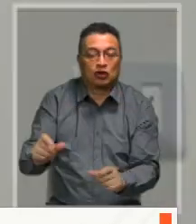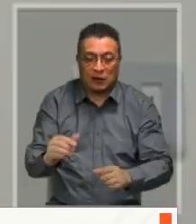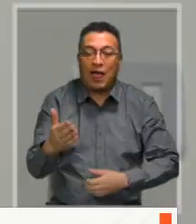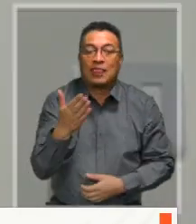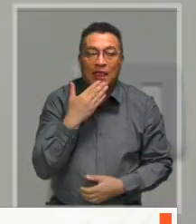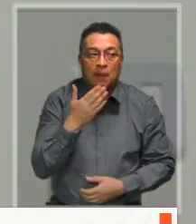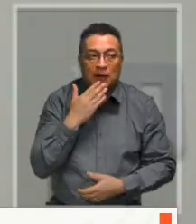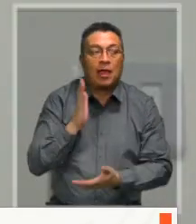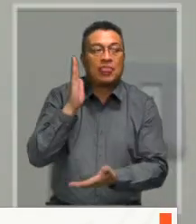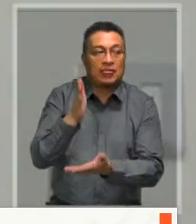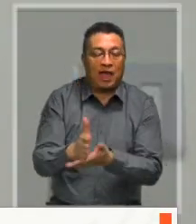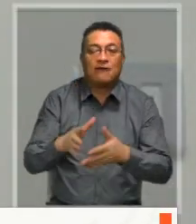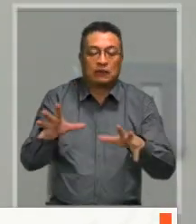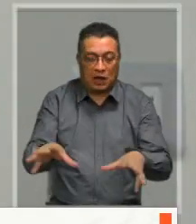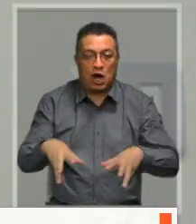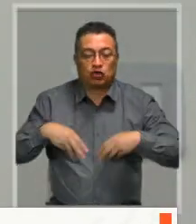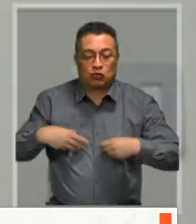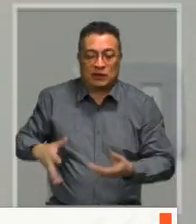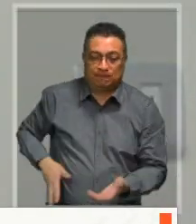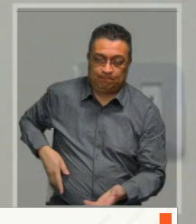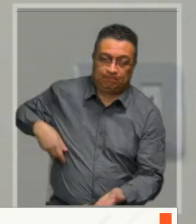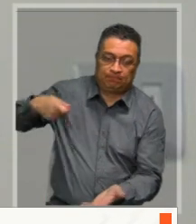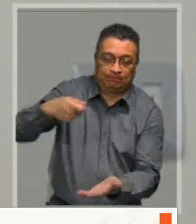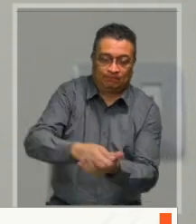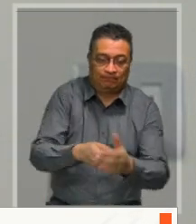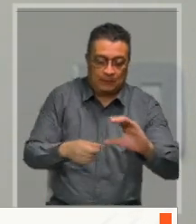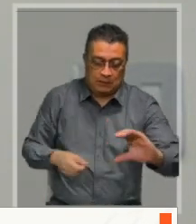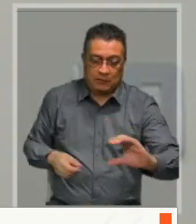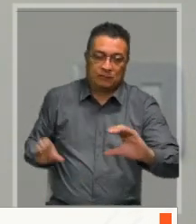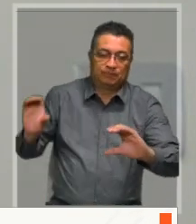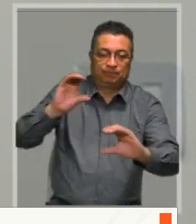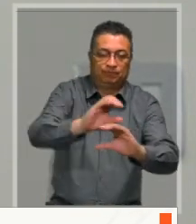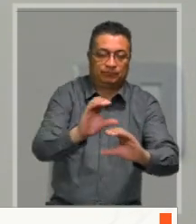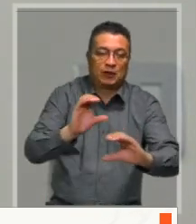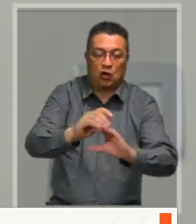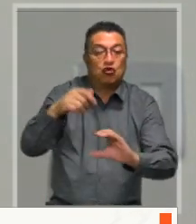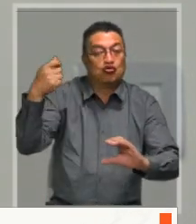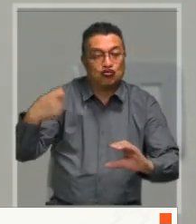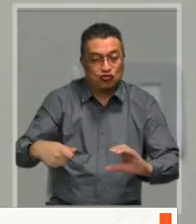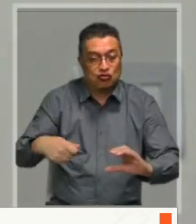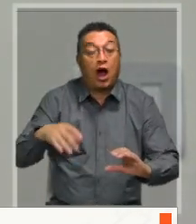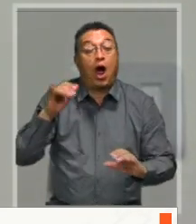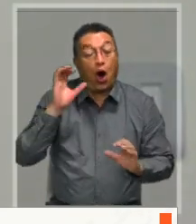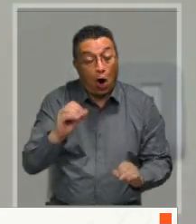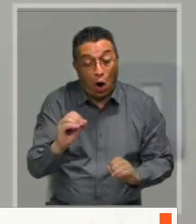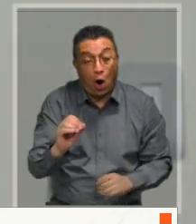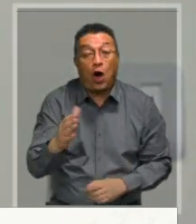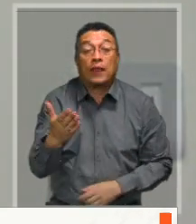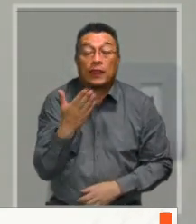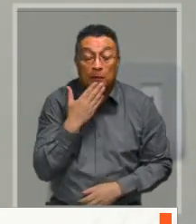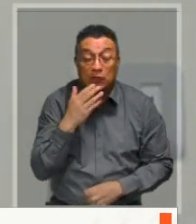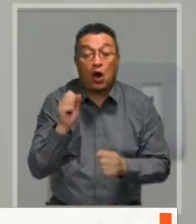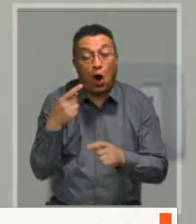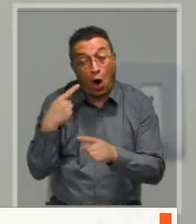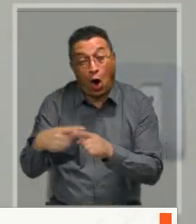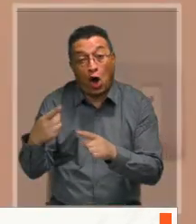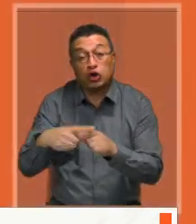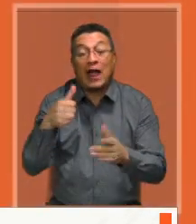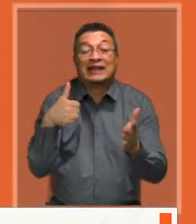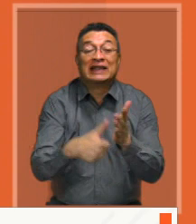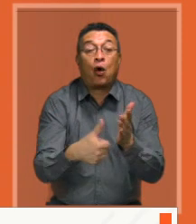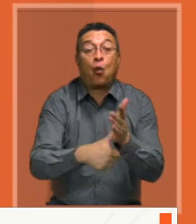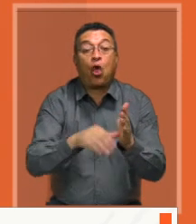que asumir como gasto de bolsillo estos copagos aún altos o bien también recurrir a otro seguro